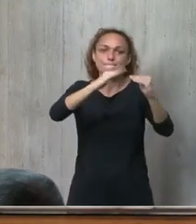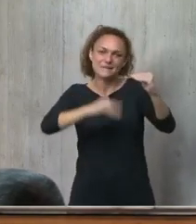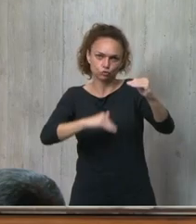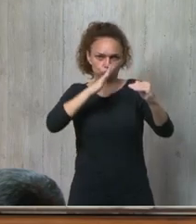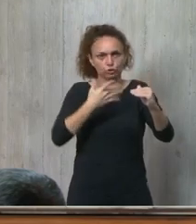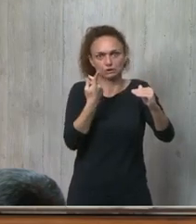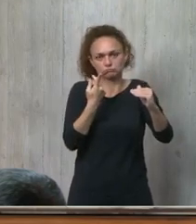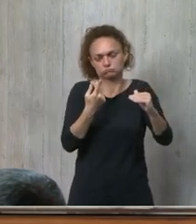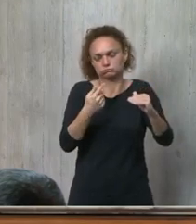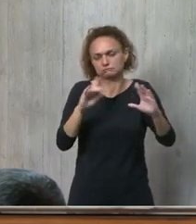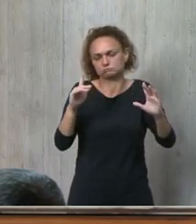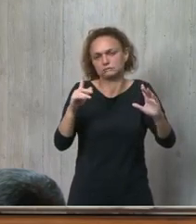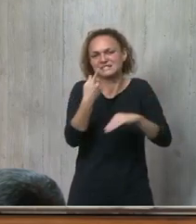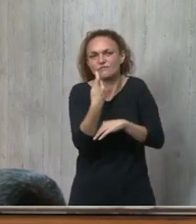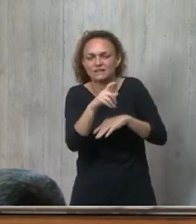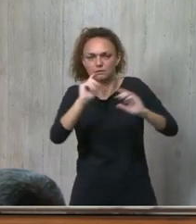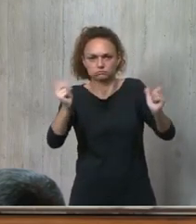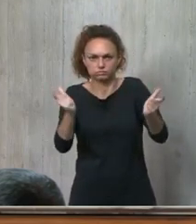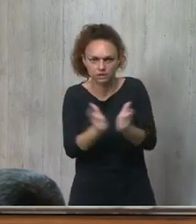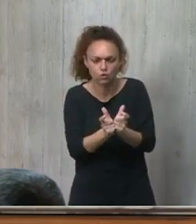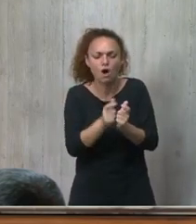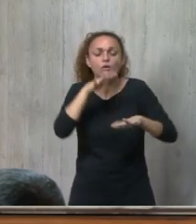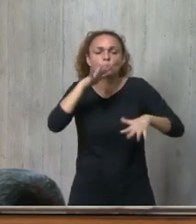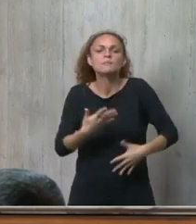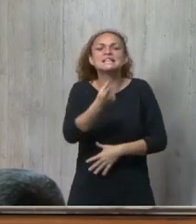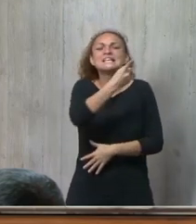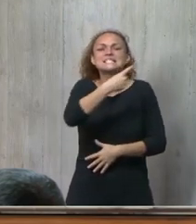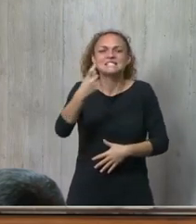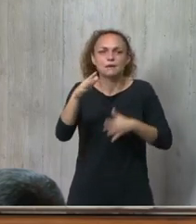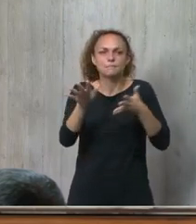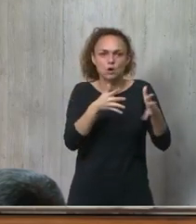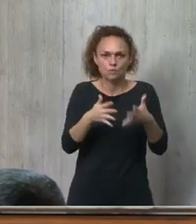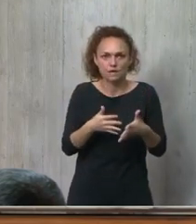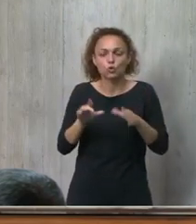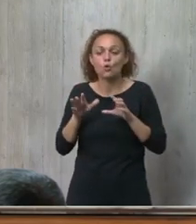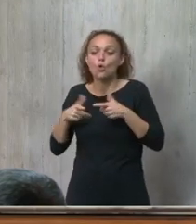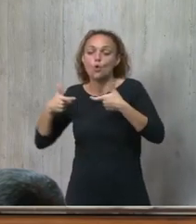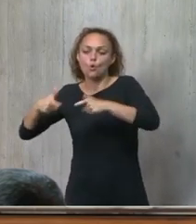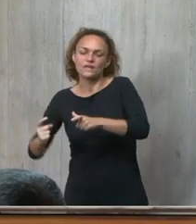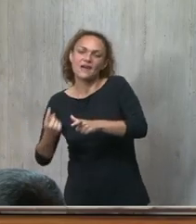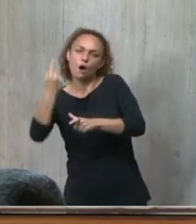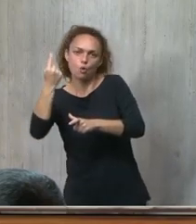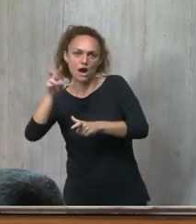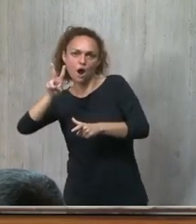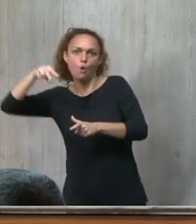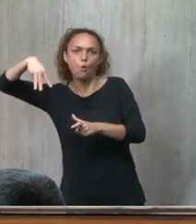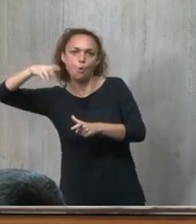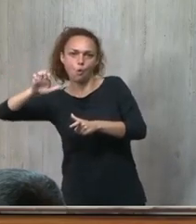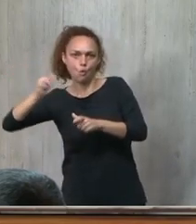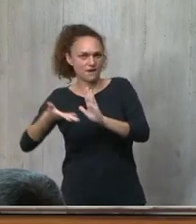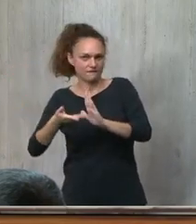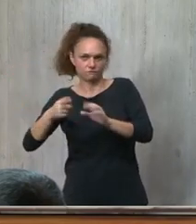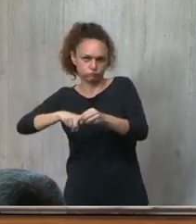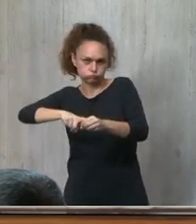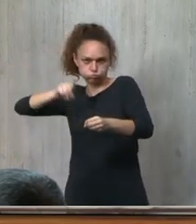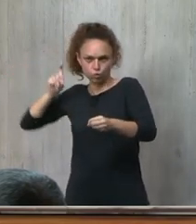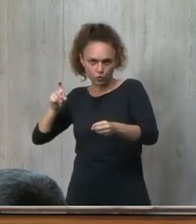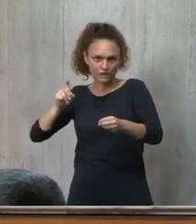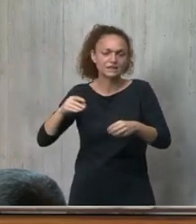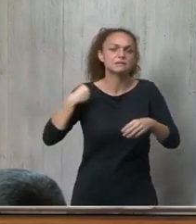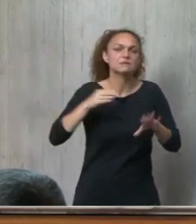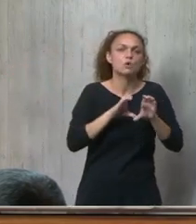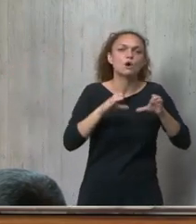combatientes aproximadamente. Se ha retirado una de las unidades de la UME y se han retirado los equipos Presa y Bravo